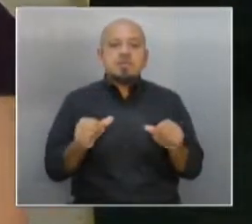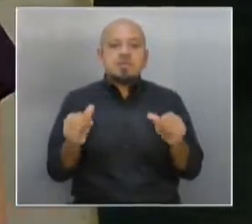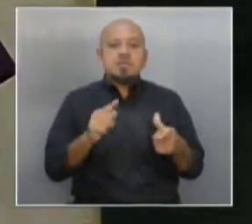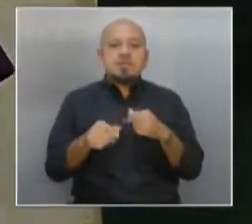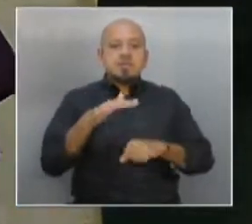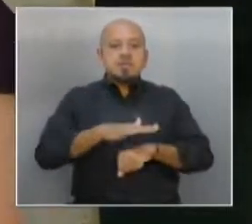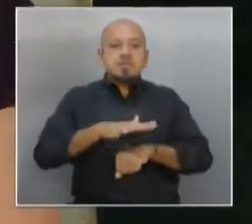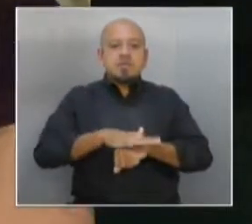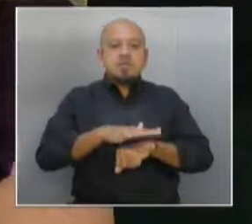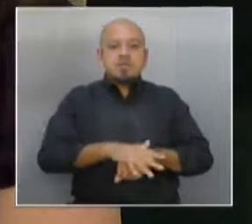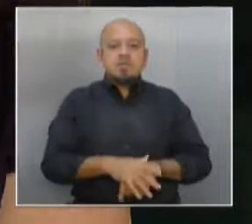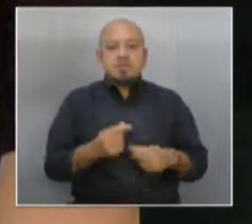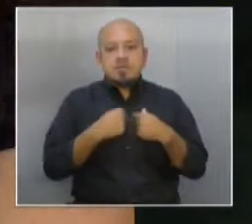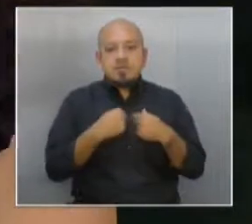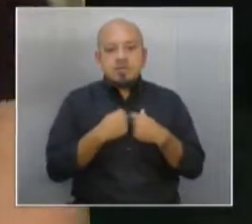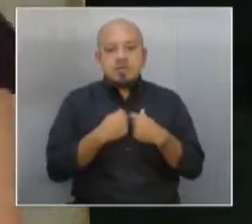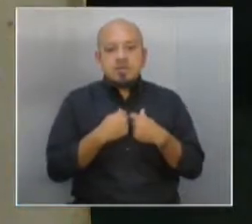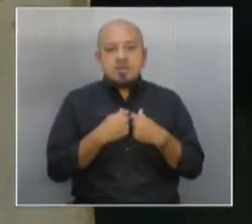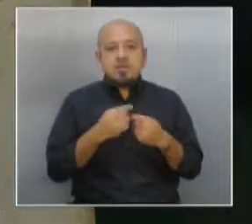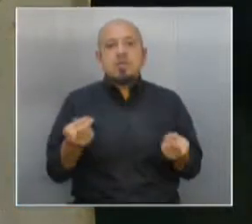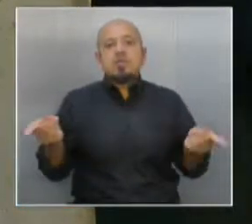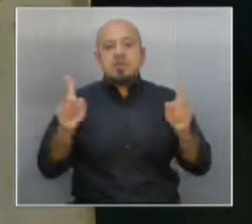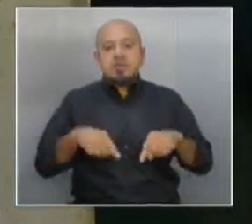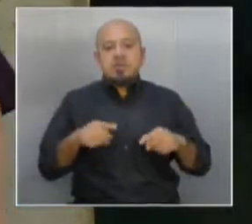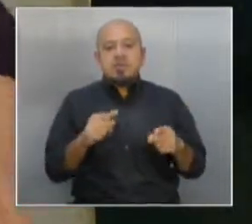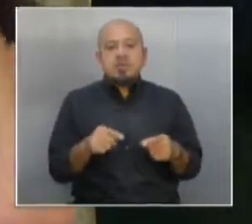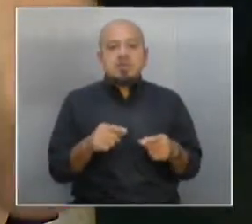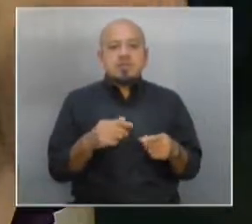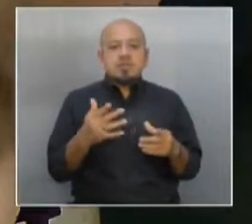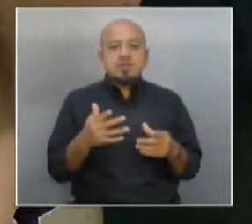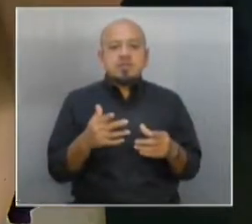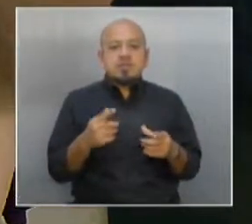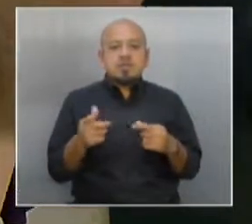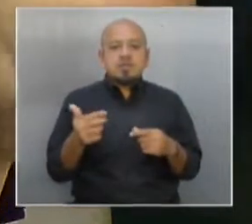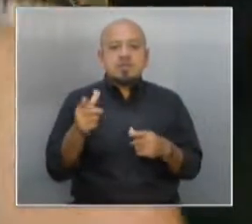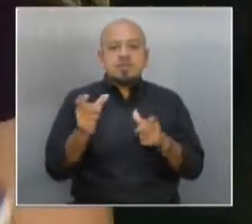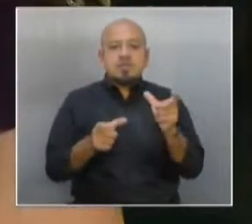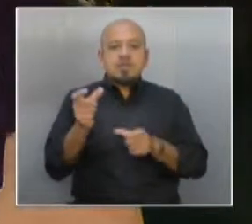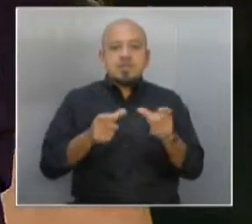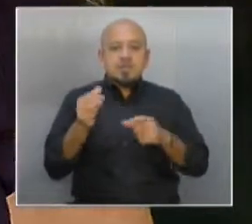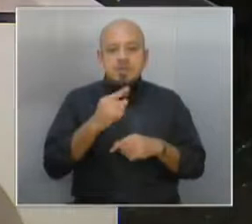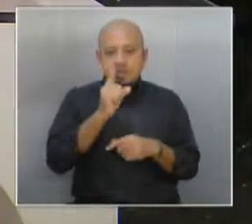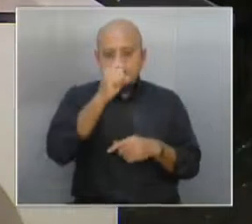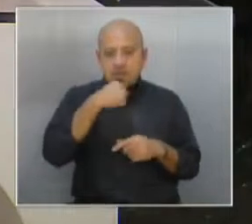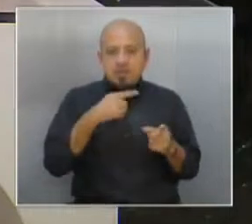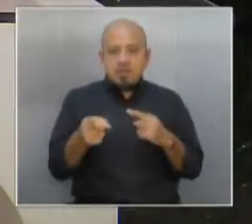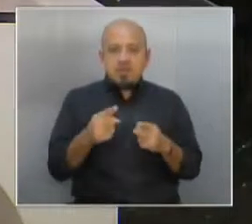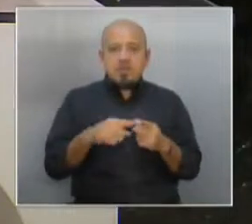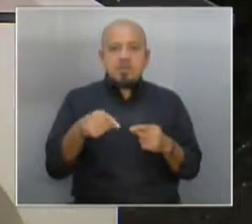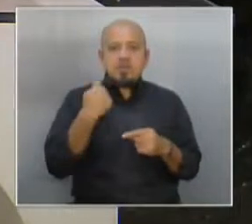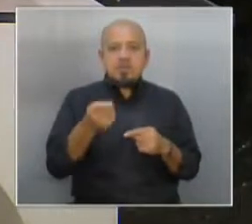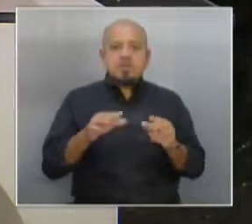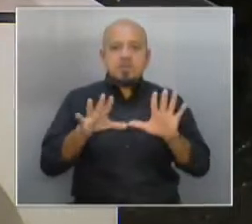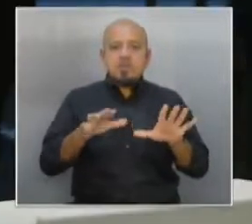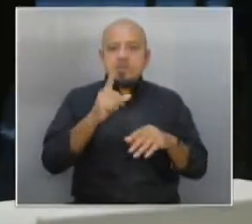muy emotivo también para nosotros, retornar. Claro, sí, te reencontrás con el público montevideano en vivo el próximo 10 de